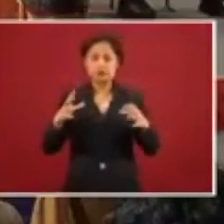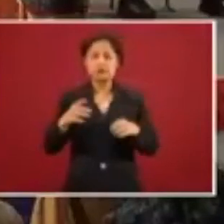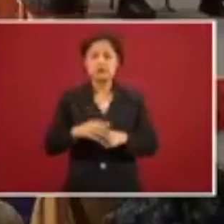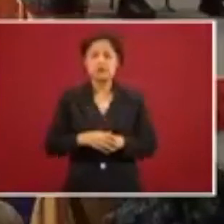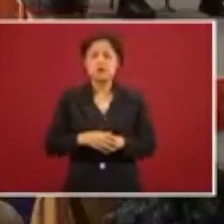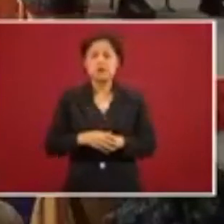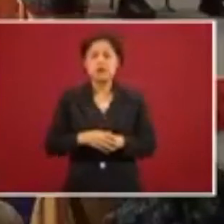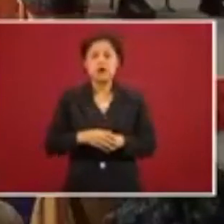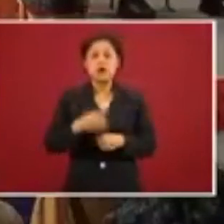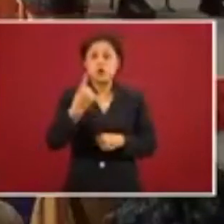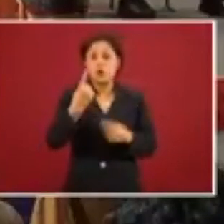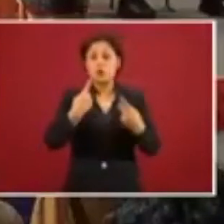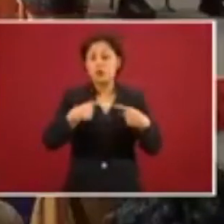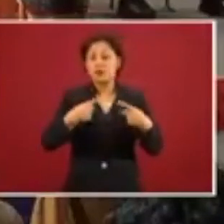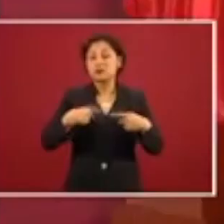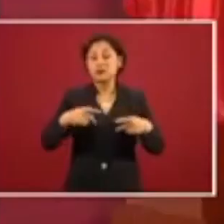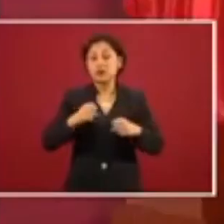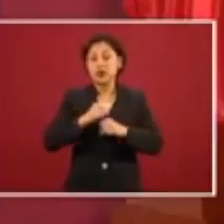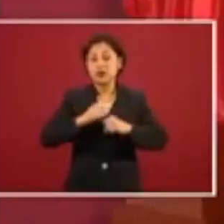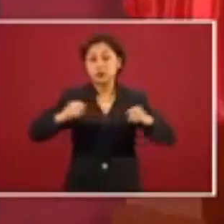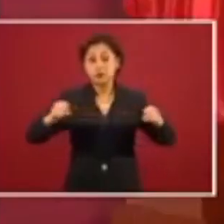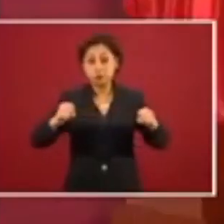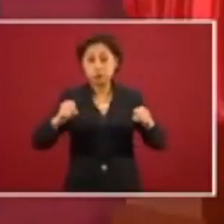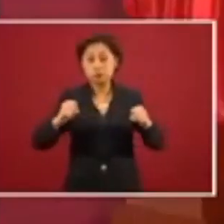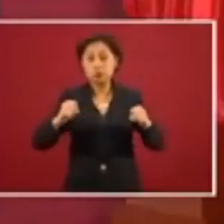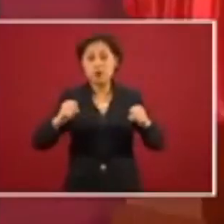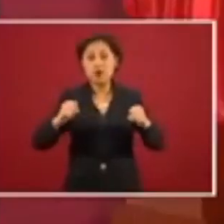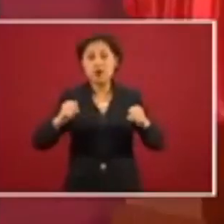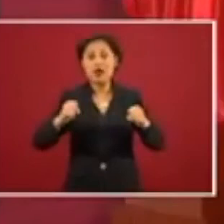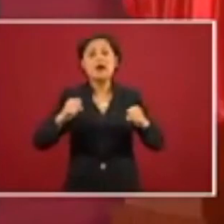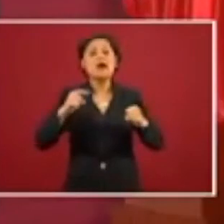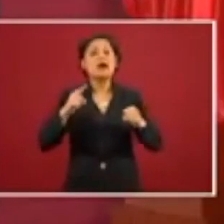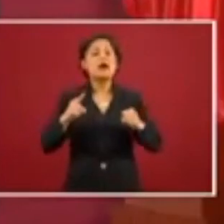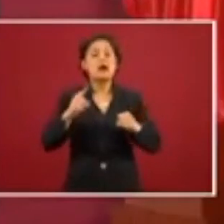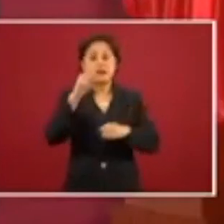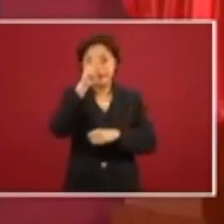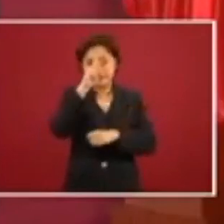es menor que en una persona que tuviera peso normal, y eso le